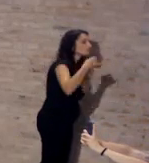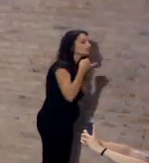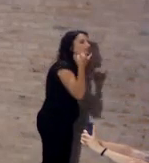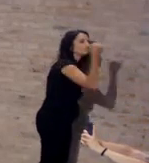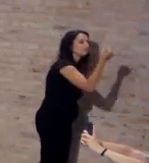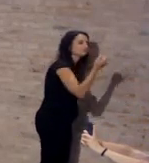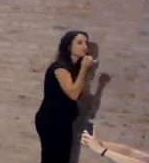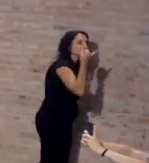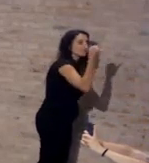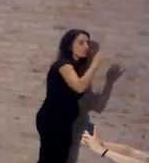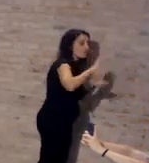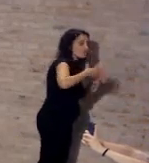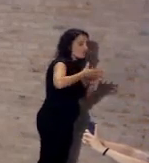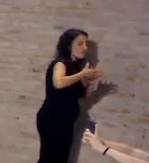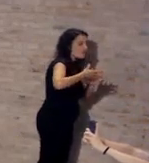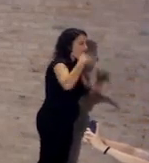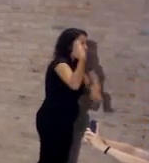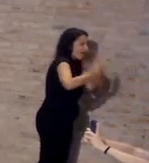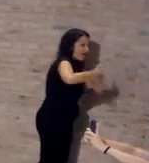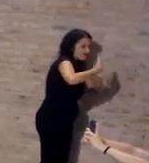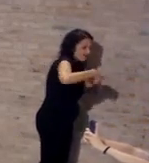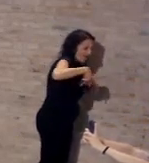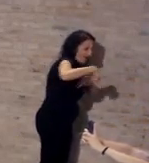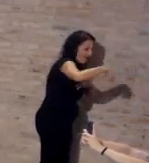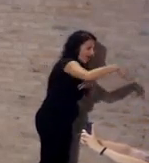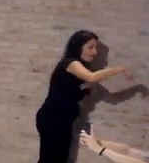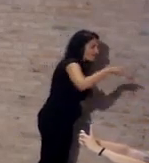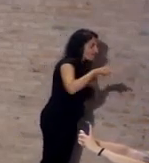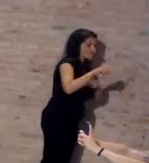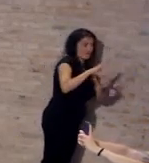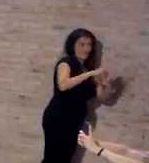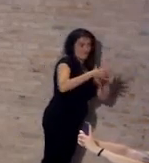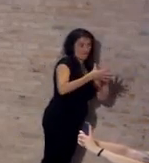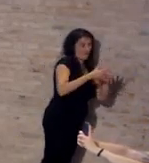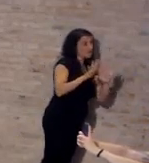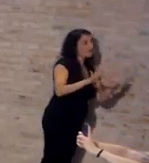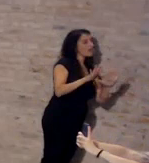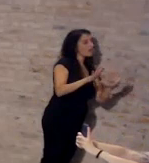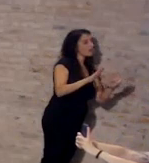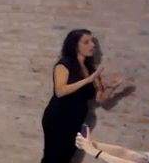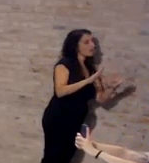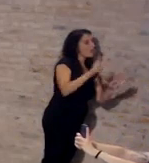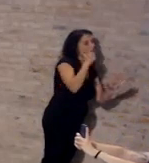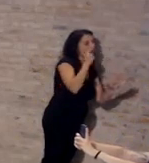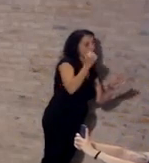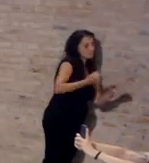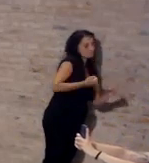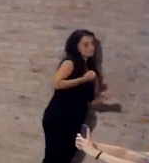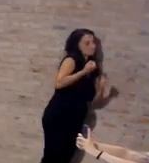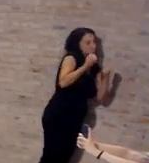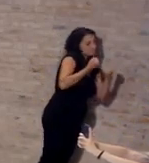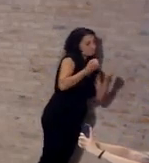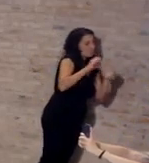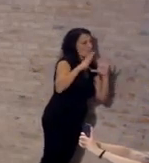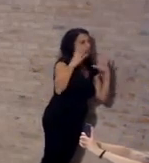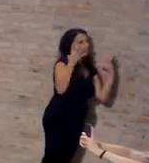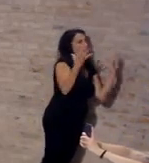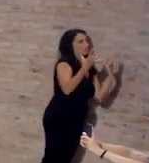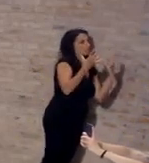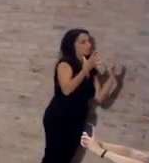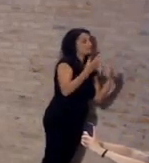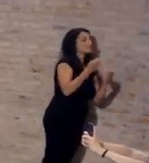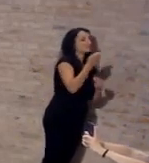comprender que este desmesurado andar a paso de gigante es una forma machista de Describir el mundo